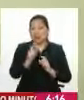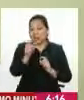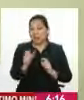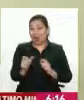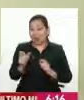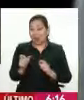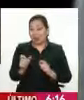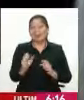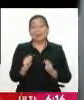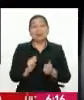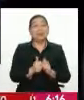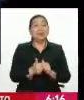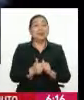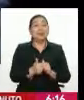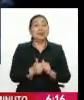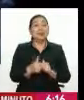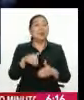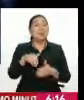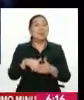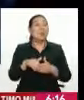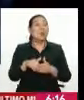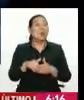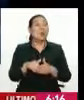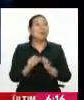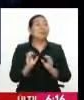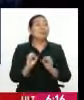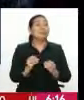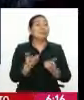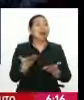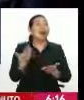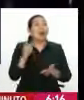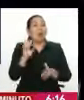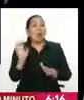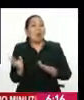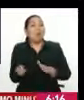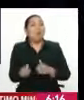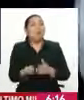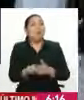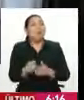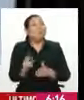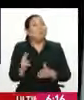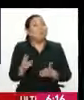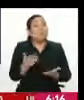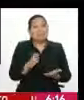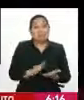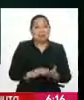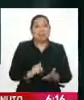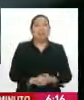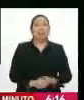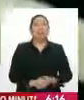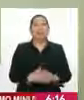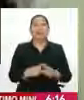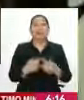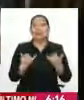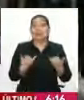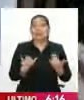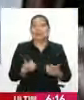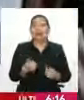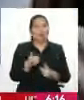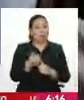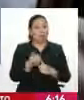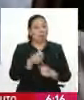congresistas que a cambio de votos en el Parlamento habrían cometido actos irregulares, ¿no? En este caso, la